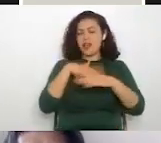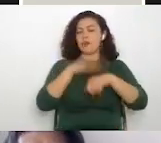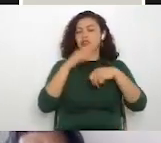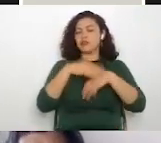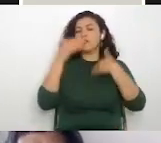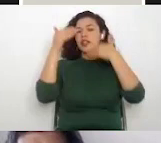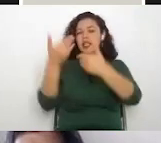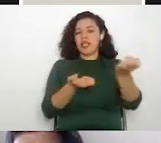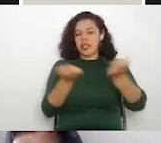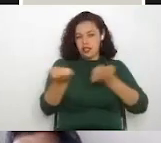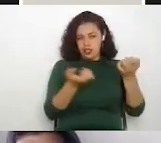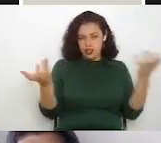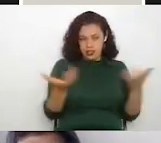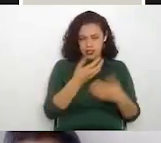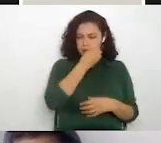adelante, ¿sí?